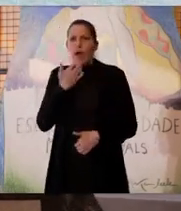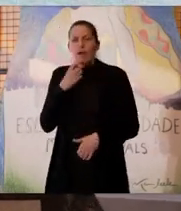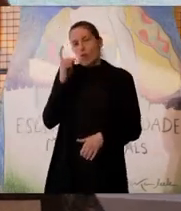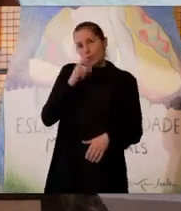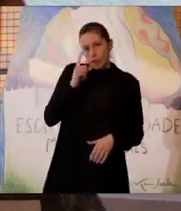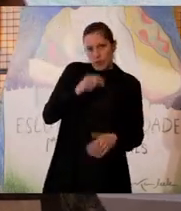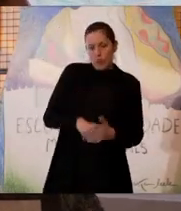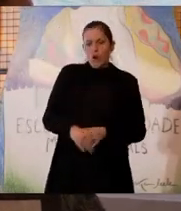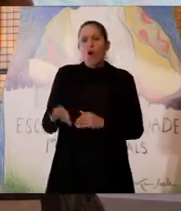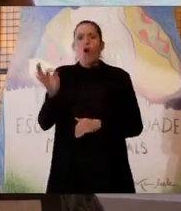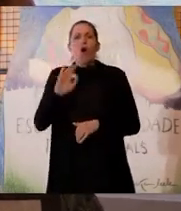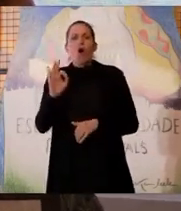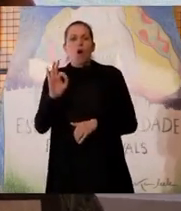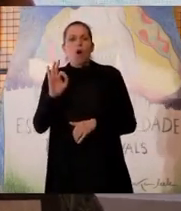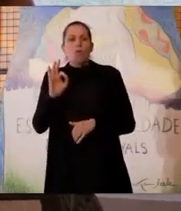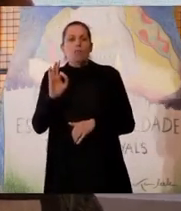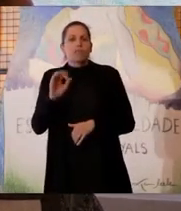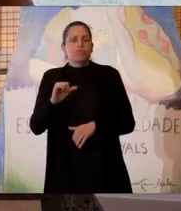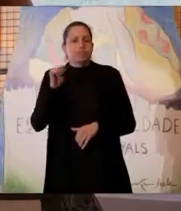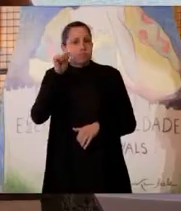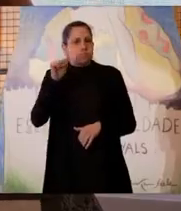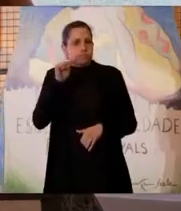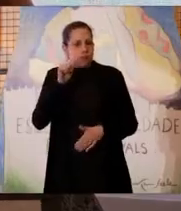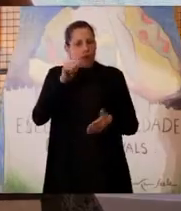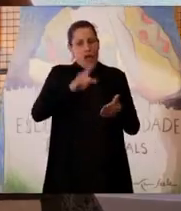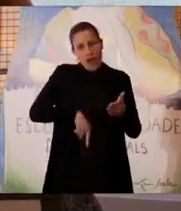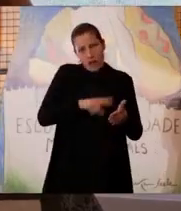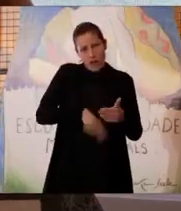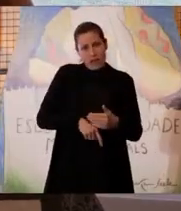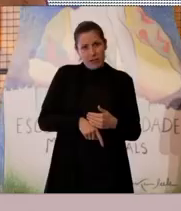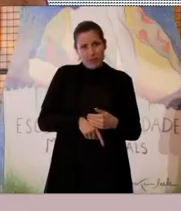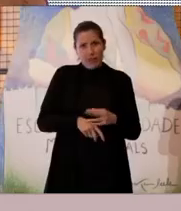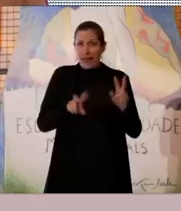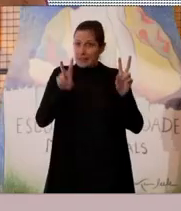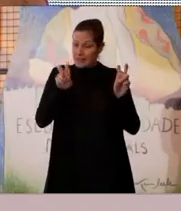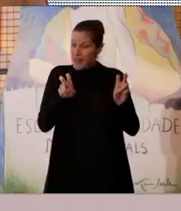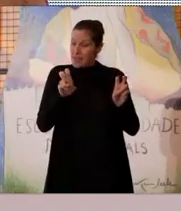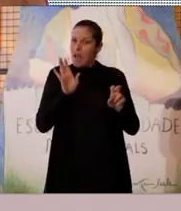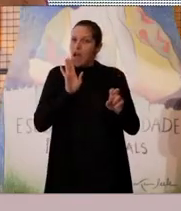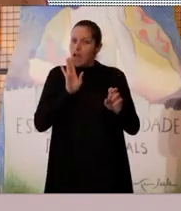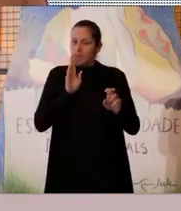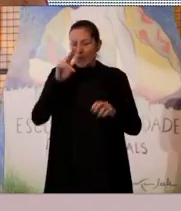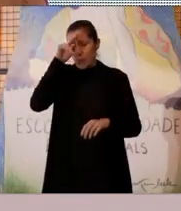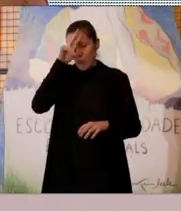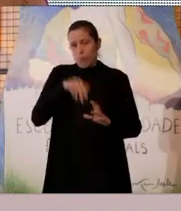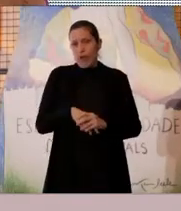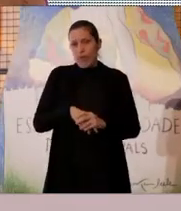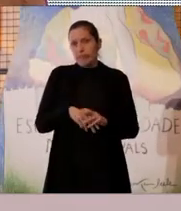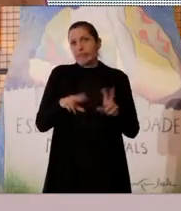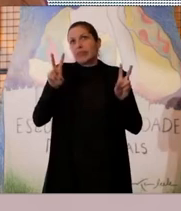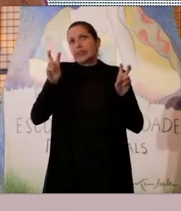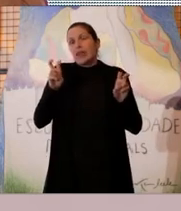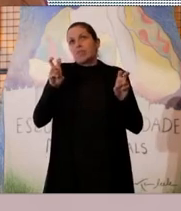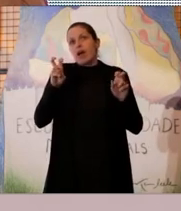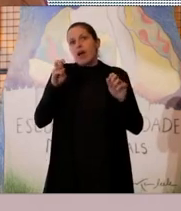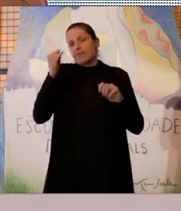Vientos de alquiler y todo eso me preocupa todo esto a nivel ideológico y a nivel Macro